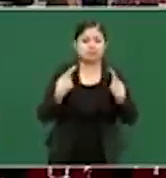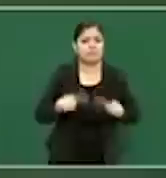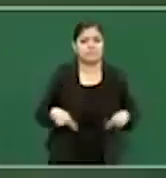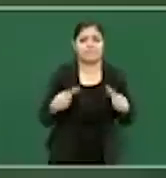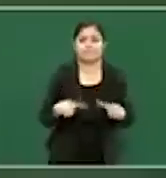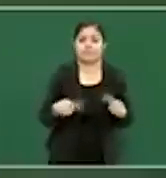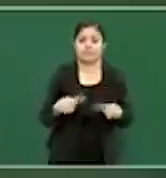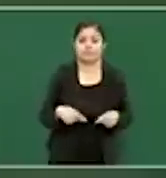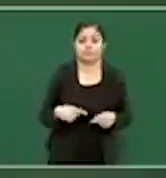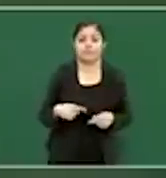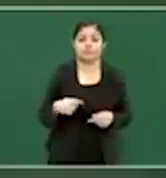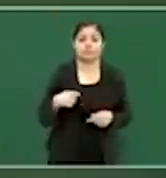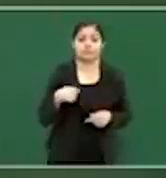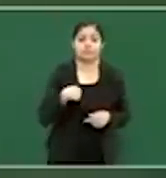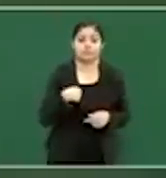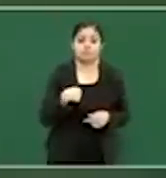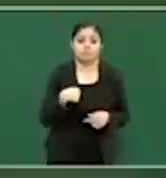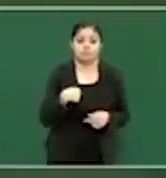de